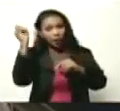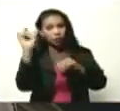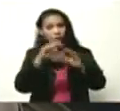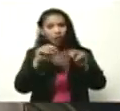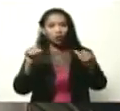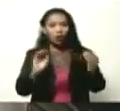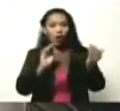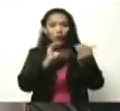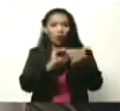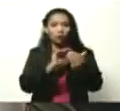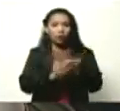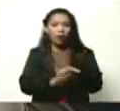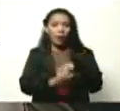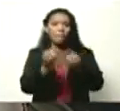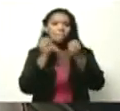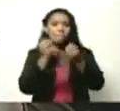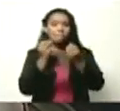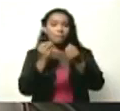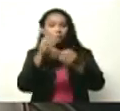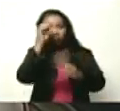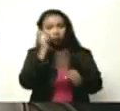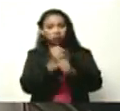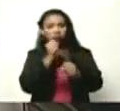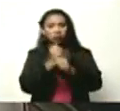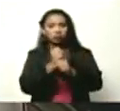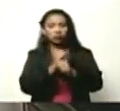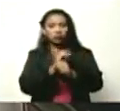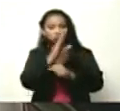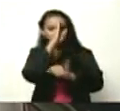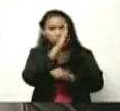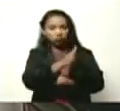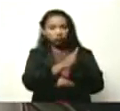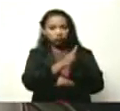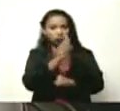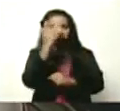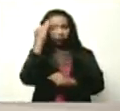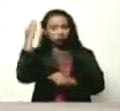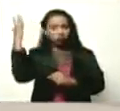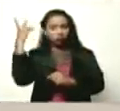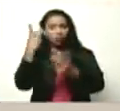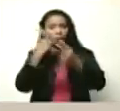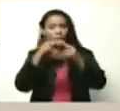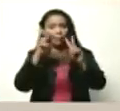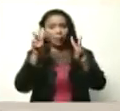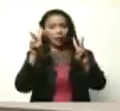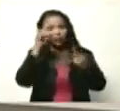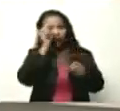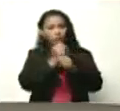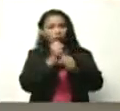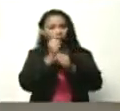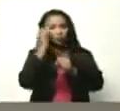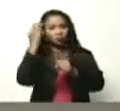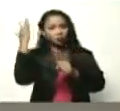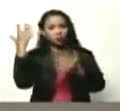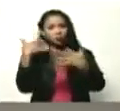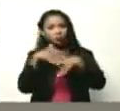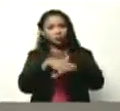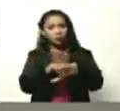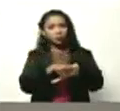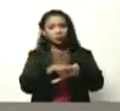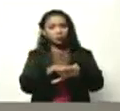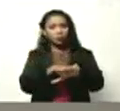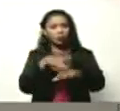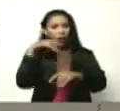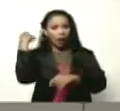comunes para trabajar directamente con los imaginarios de paz, para trabajar con los imaginarios de integración en